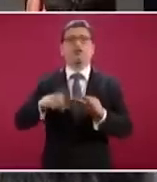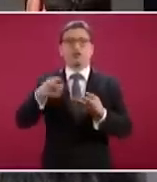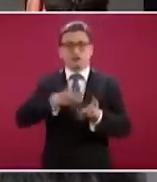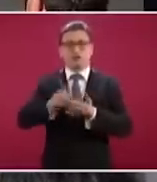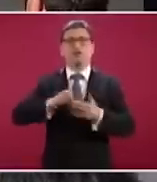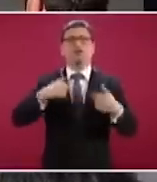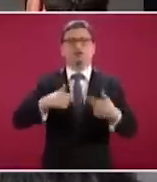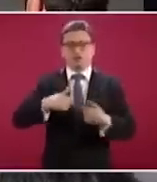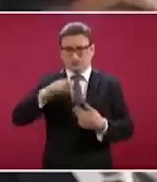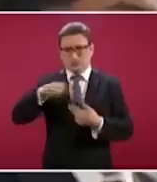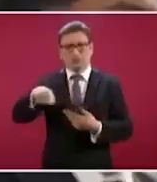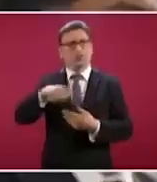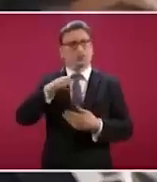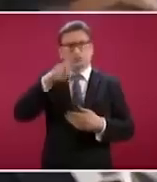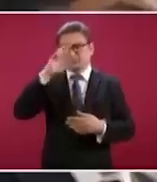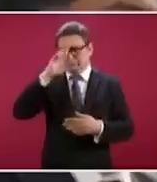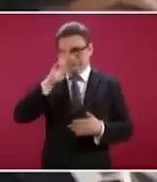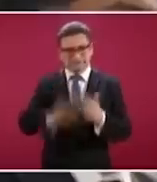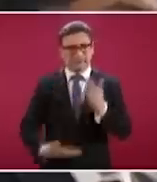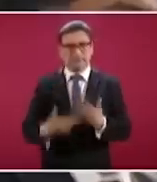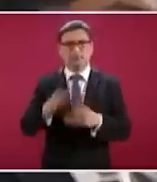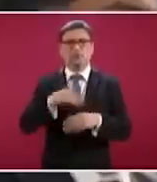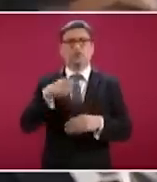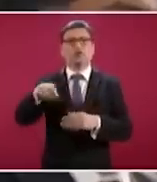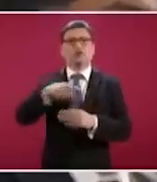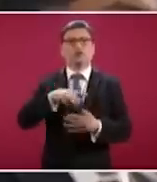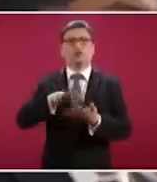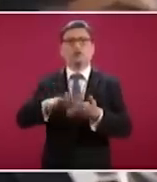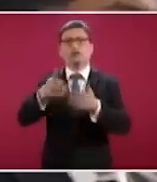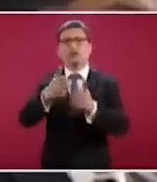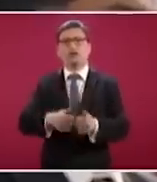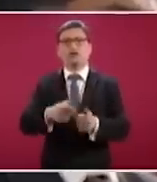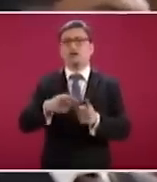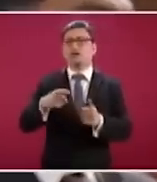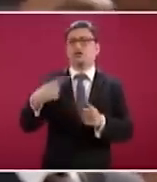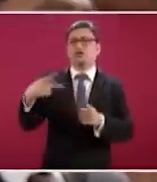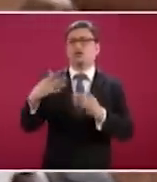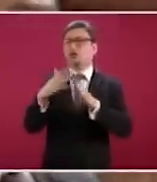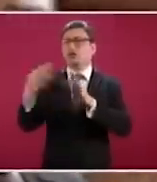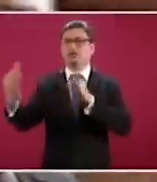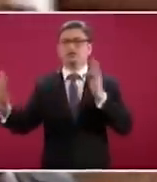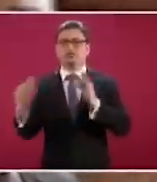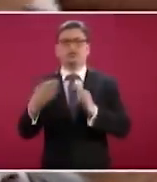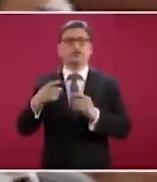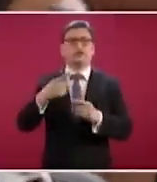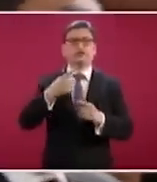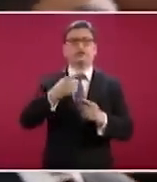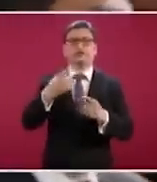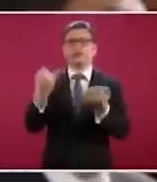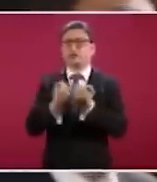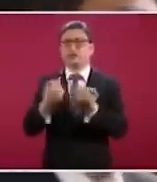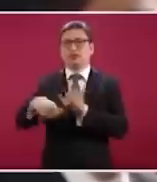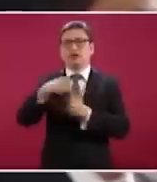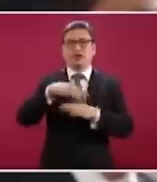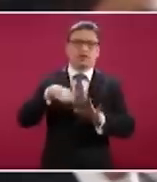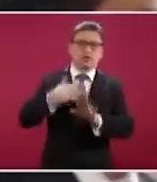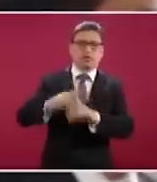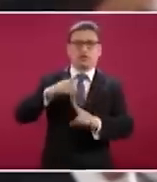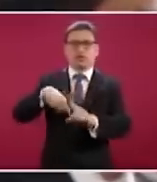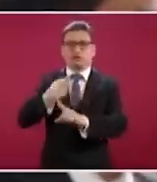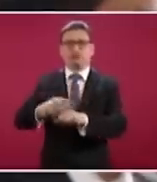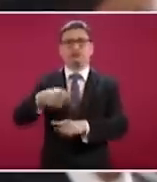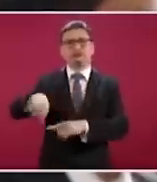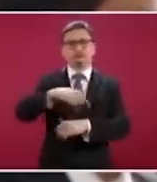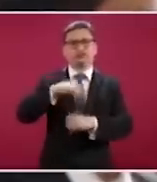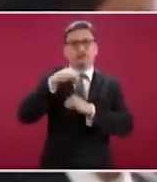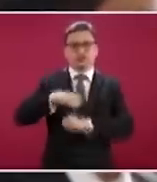derechos humanos en la ejecución de la pena por mantenerlas lejos de sus lugares de origen y además por defecto son agredidas sexualmente por las mismas